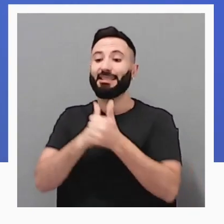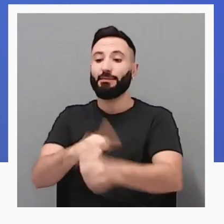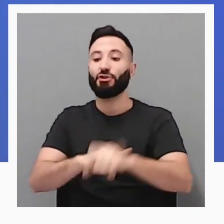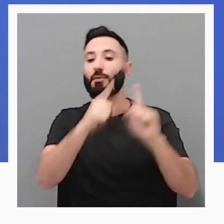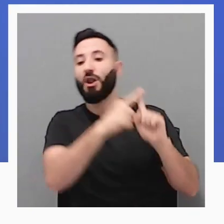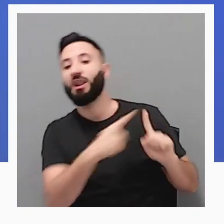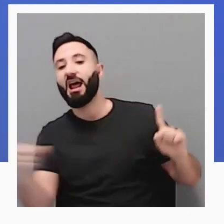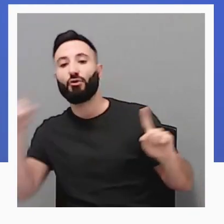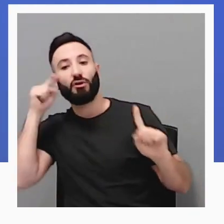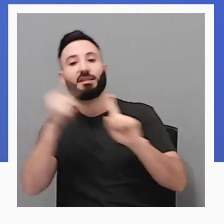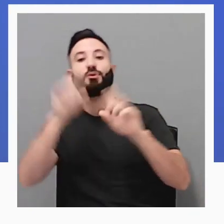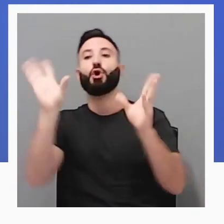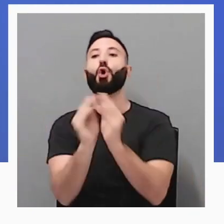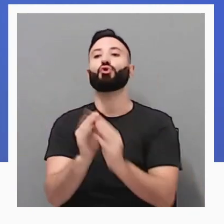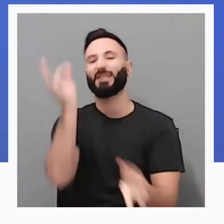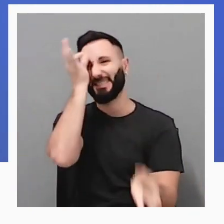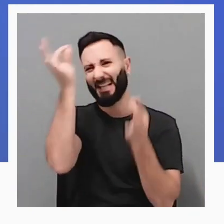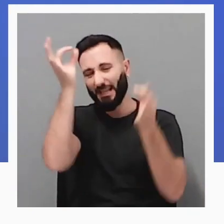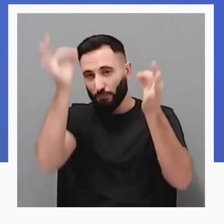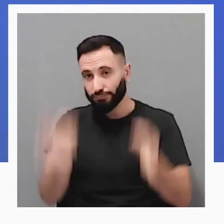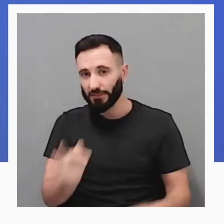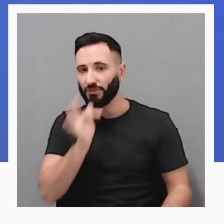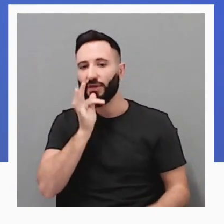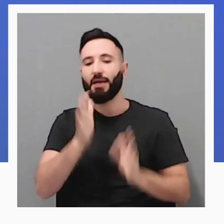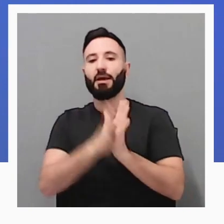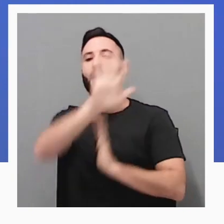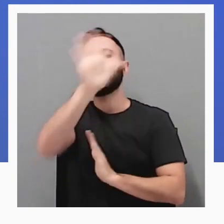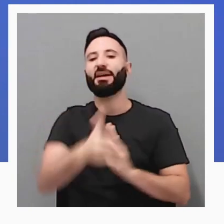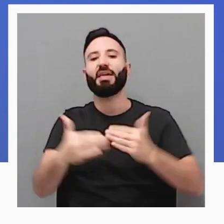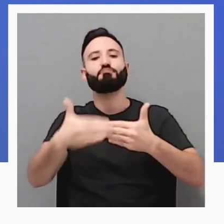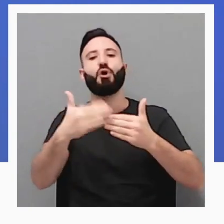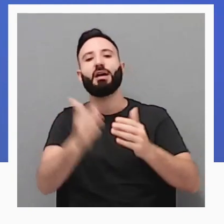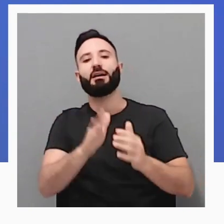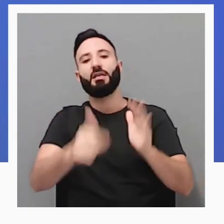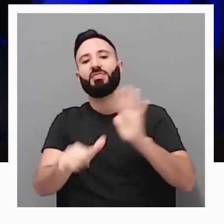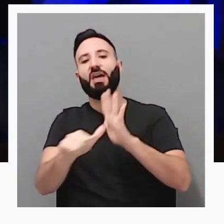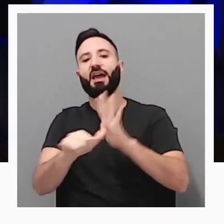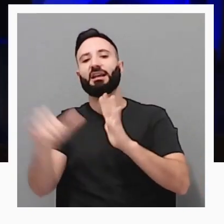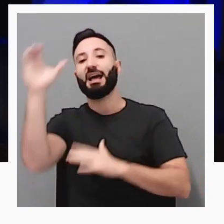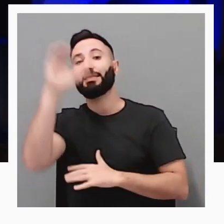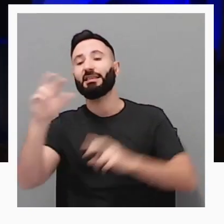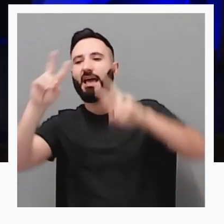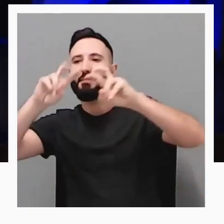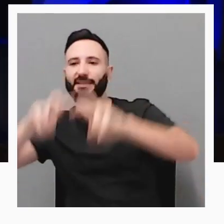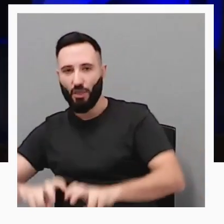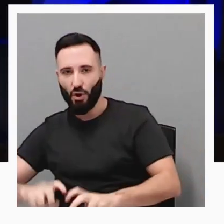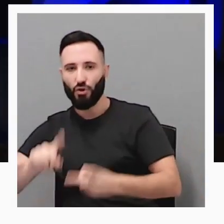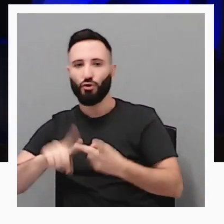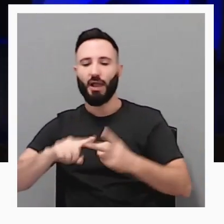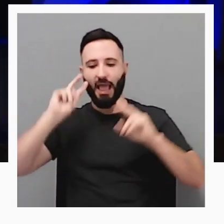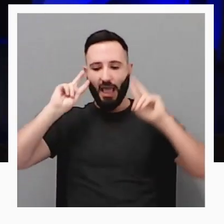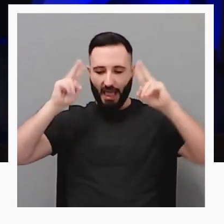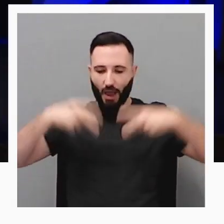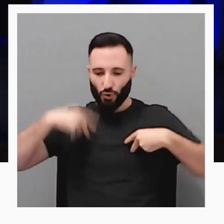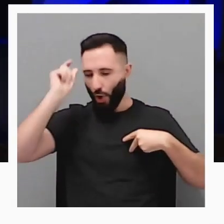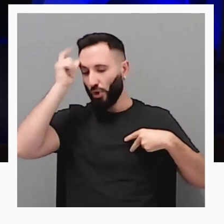tener conclusiones precisas, sí vemos tendencias. Vemos que se acerca la profesión del investigador, que mejoran su autoconcepto, su